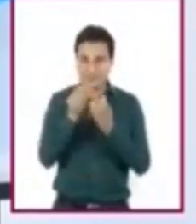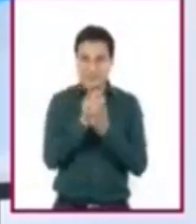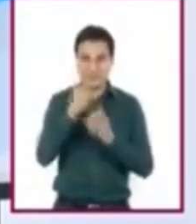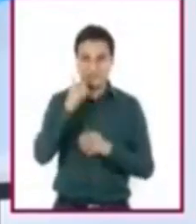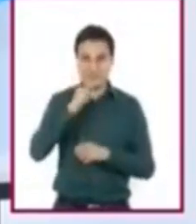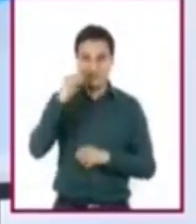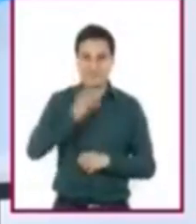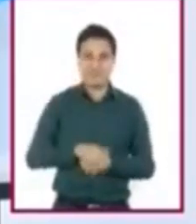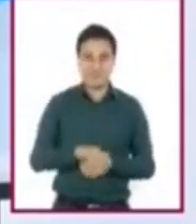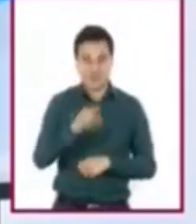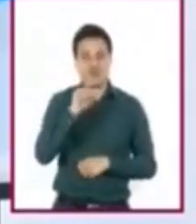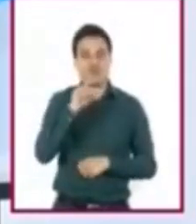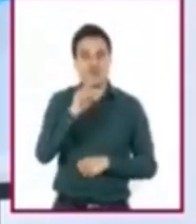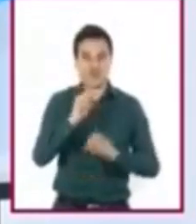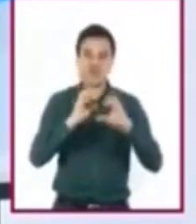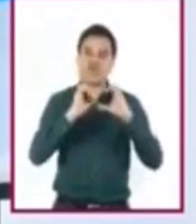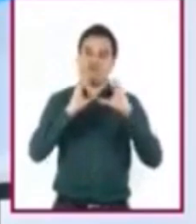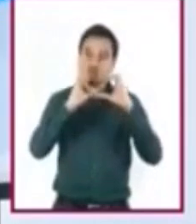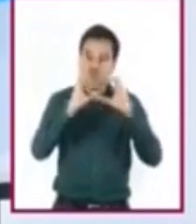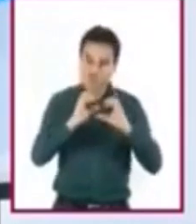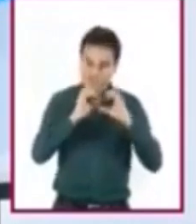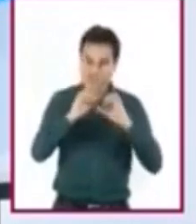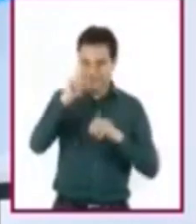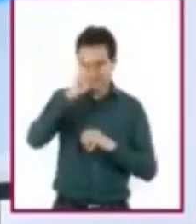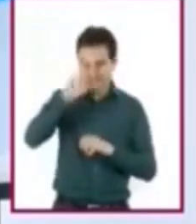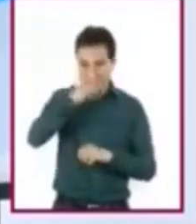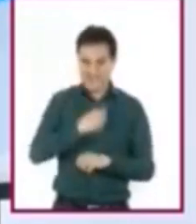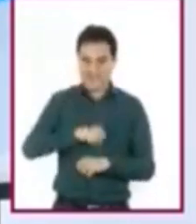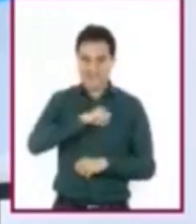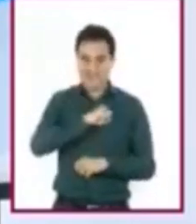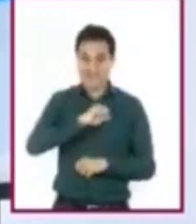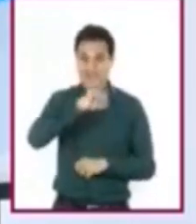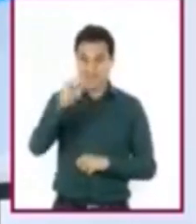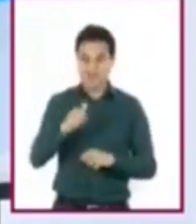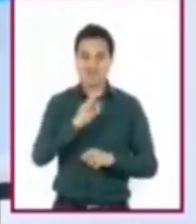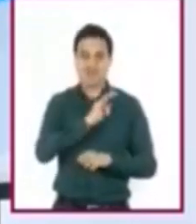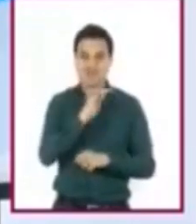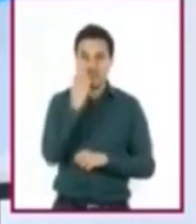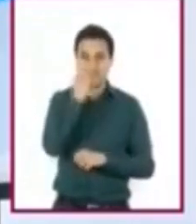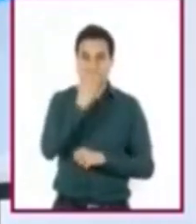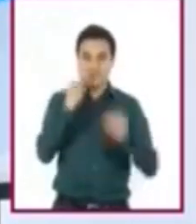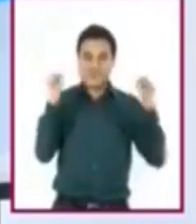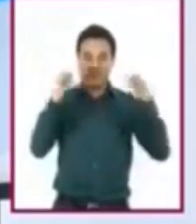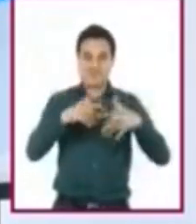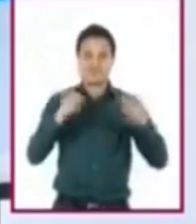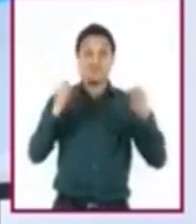medidas de higiene para que rápidamente podamos estar en la escuela. Nos vemos